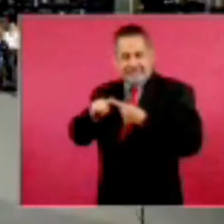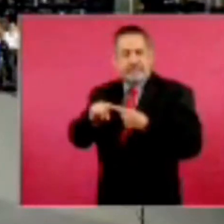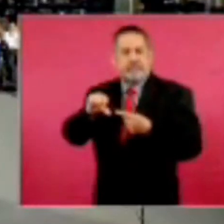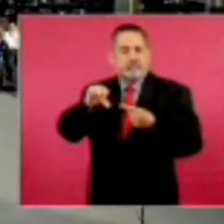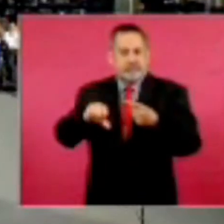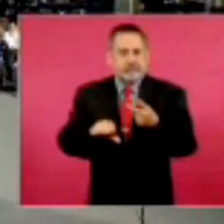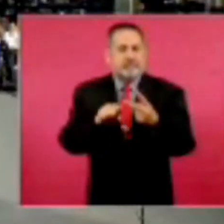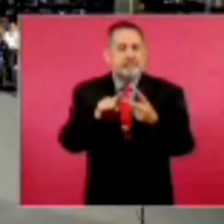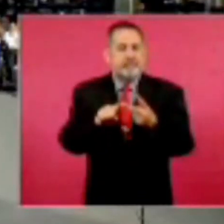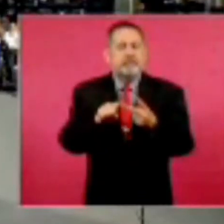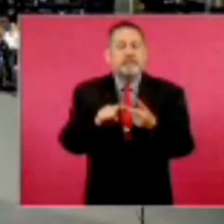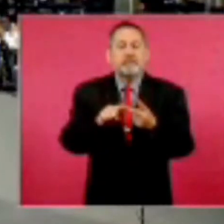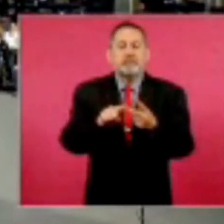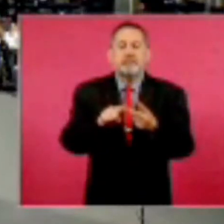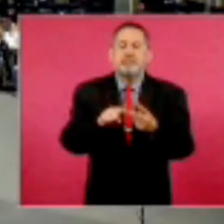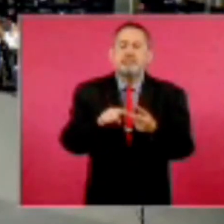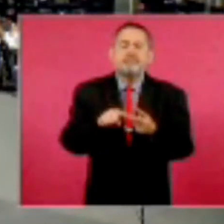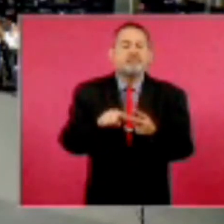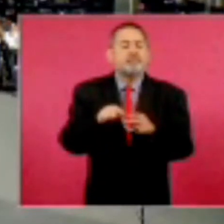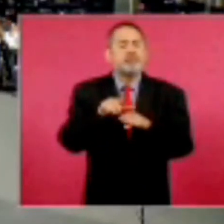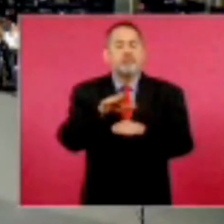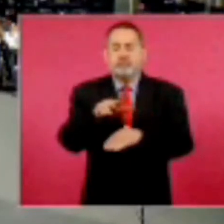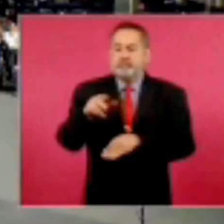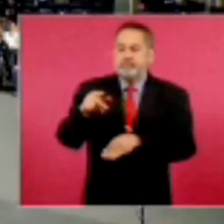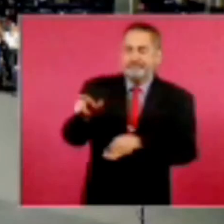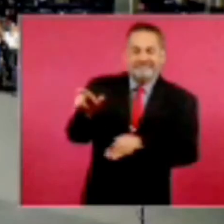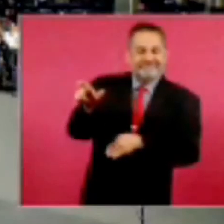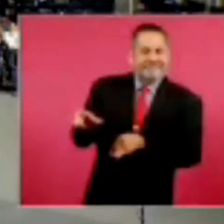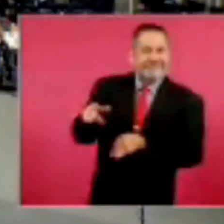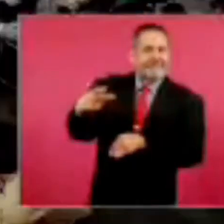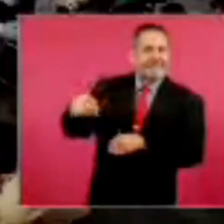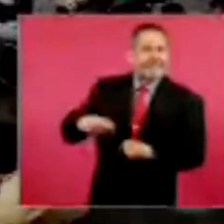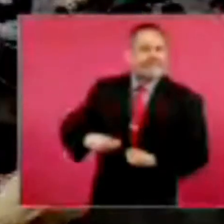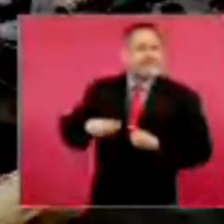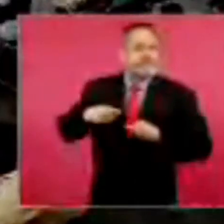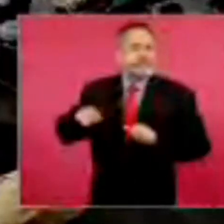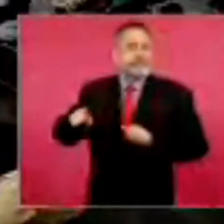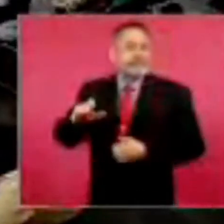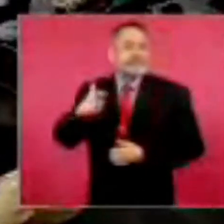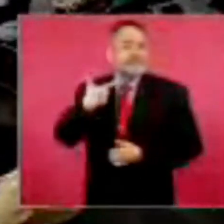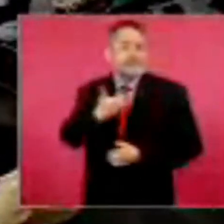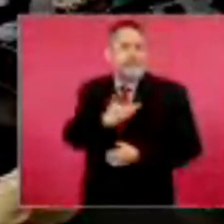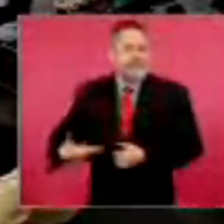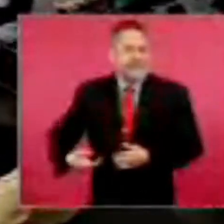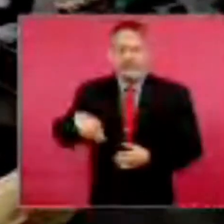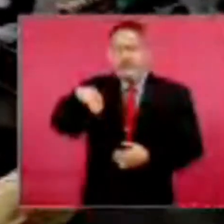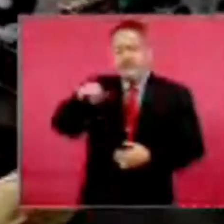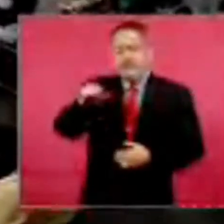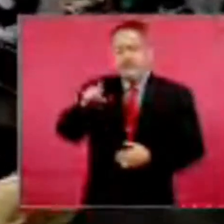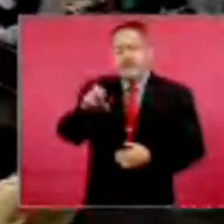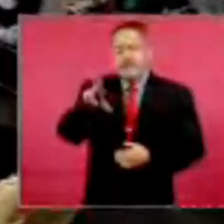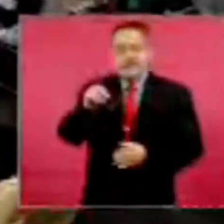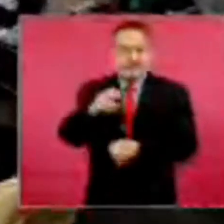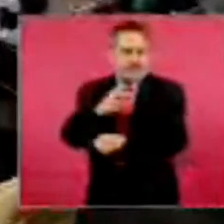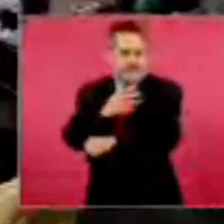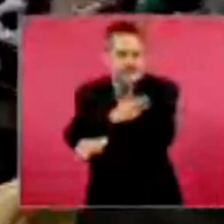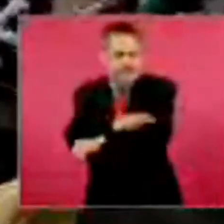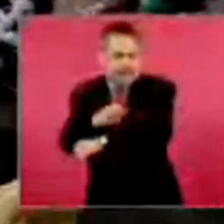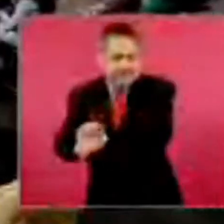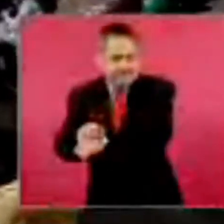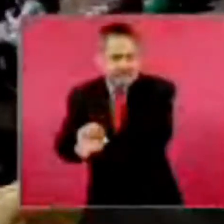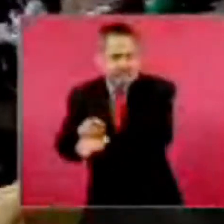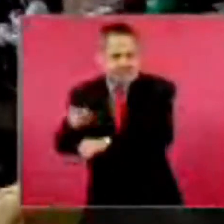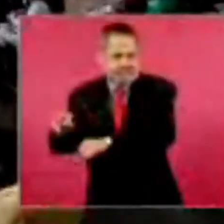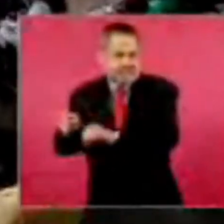de la vida, la obra del presidente Madero. No tardamos